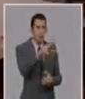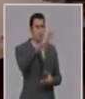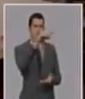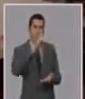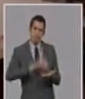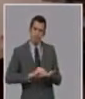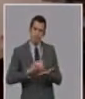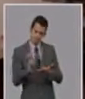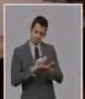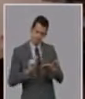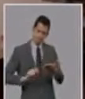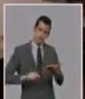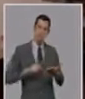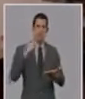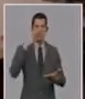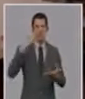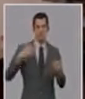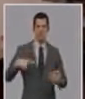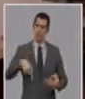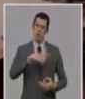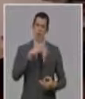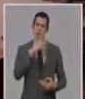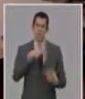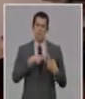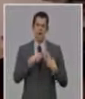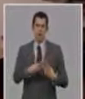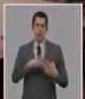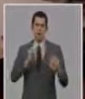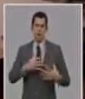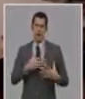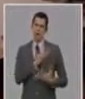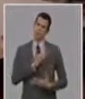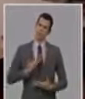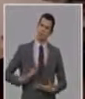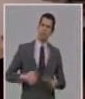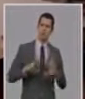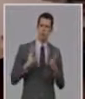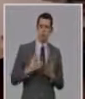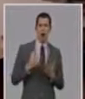cómo hacían una labor tremendamente humana